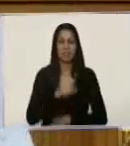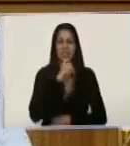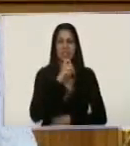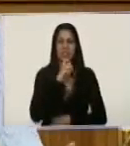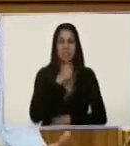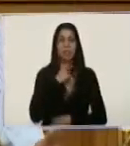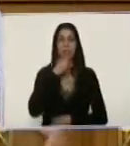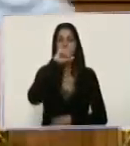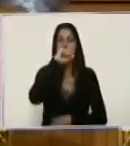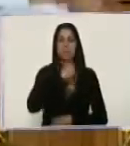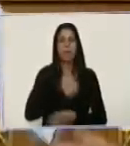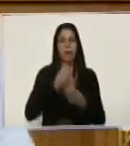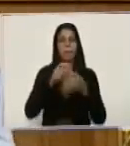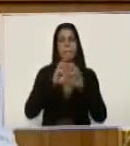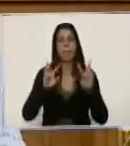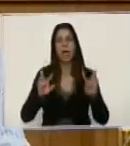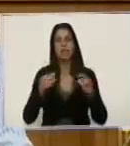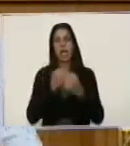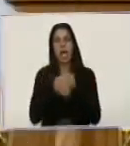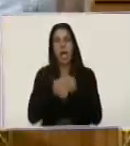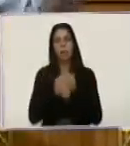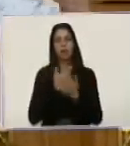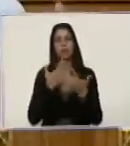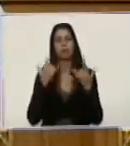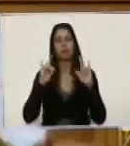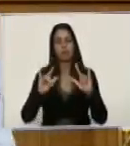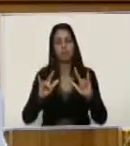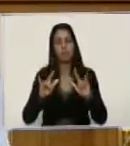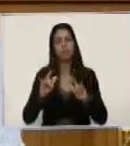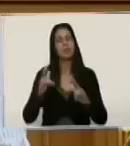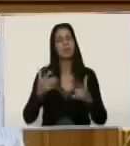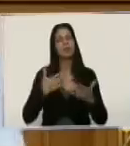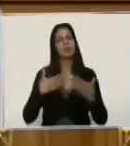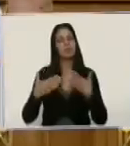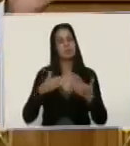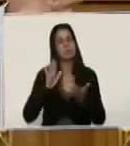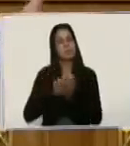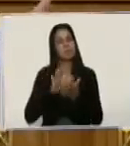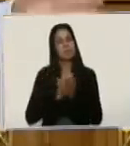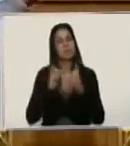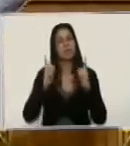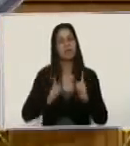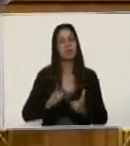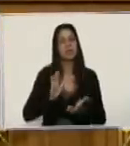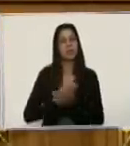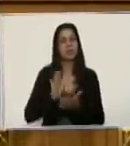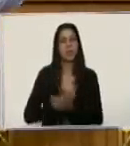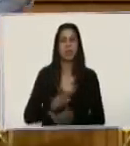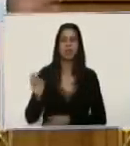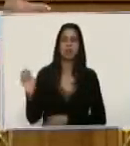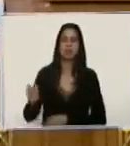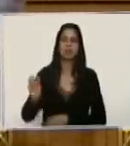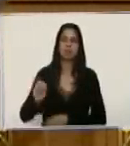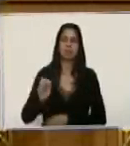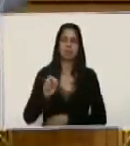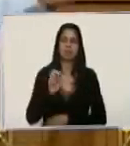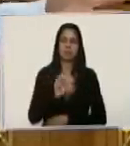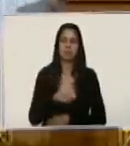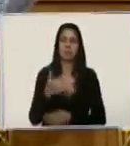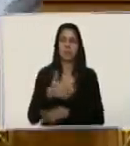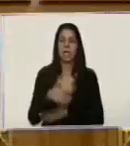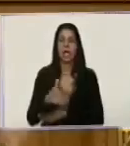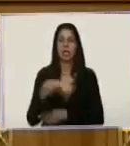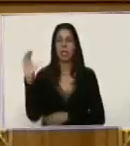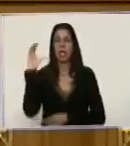paz, el amor, la tranquilidad de transitar libremente por las calles de